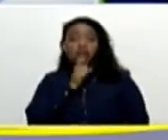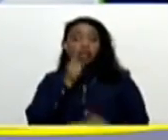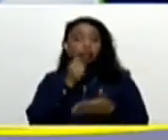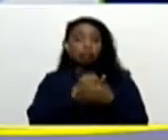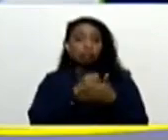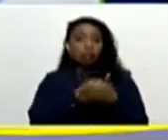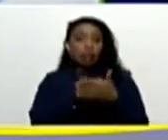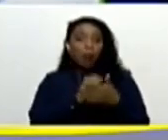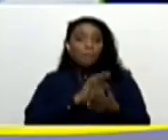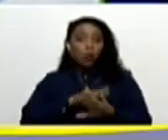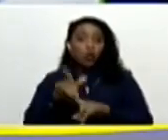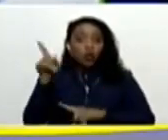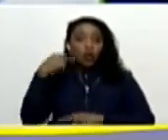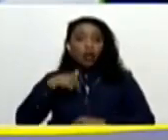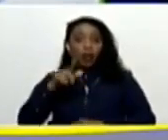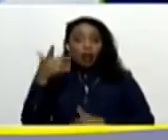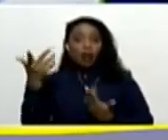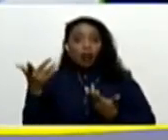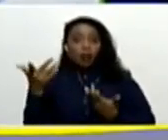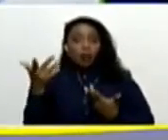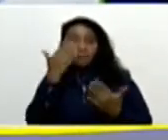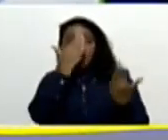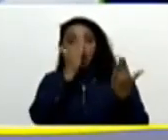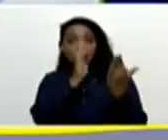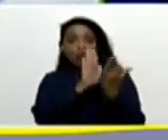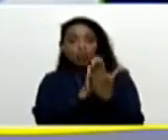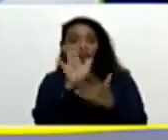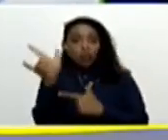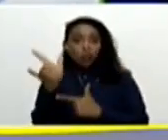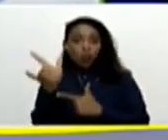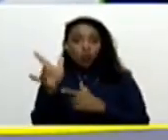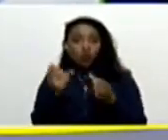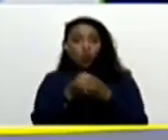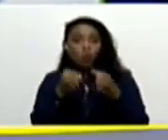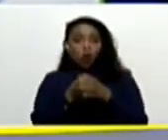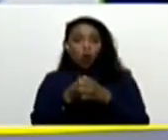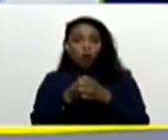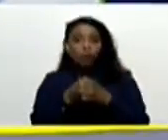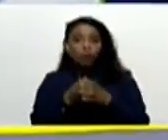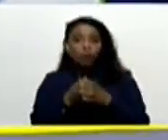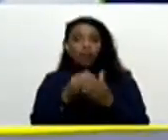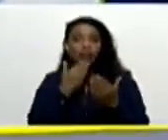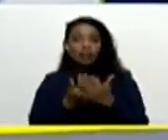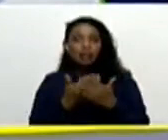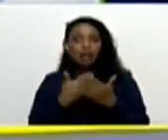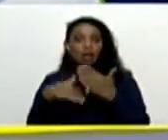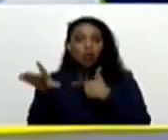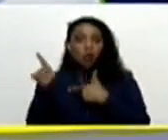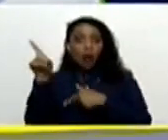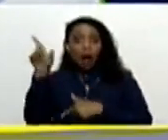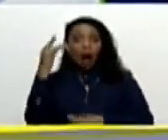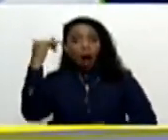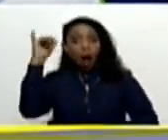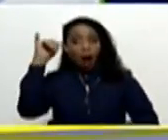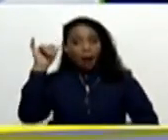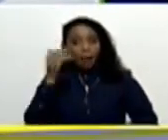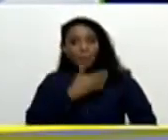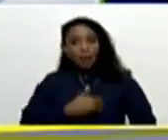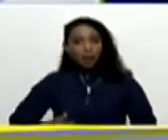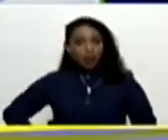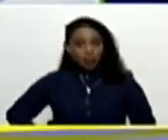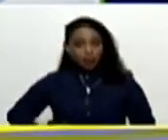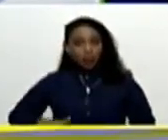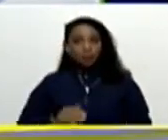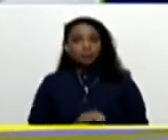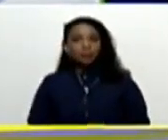porque el enemigo que tenían enfrente, que eran las tropas yanquis, ya se había ido. Bueno, y estaba el presidente Sacaz,